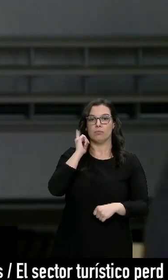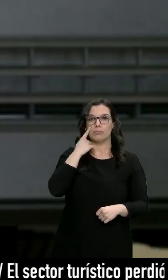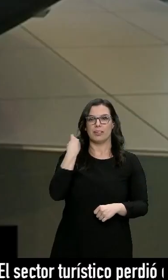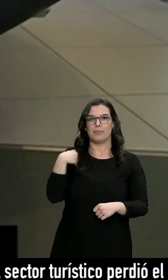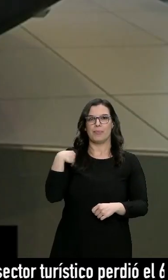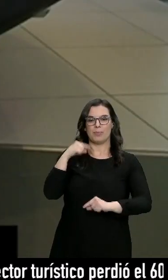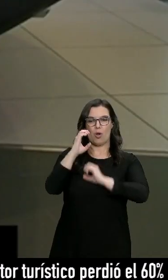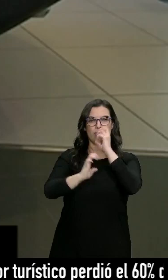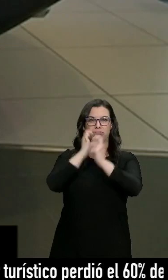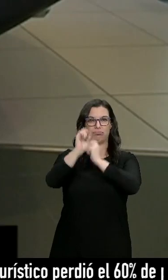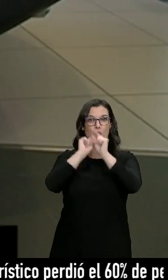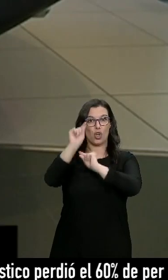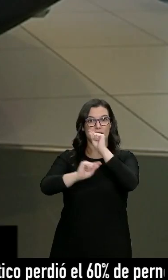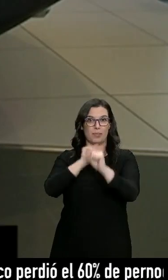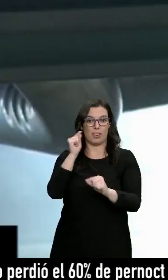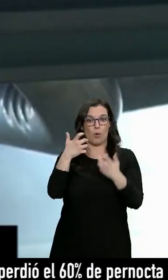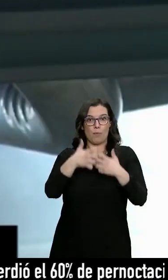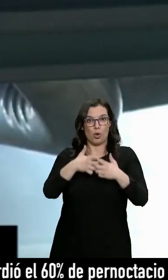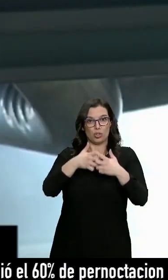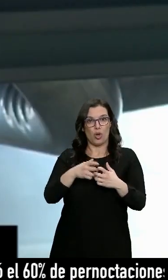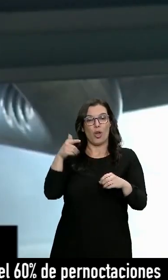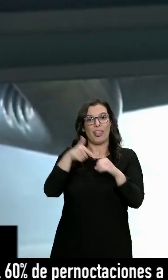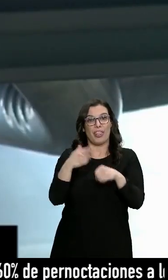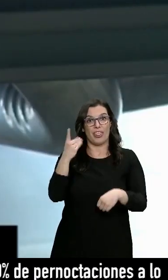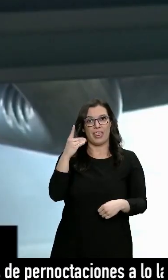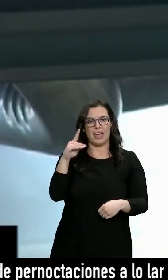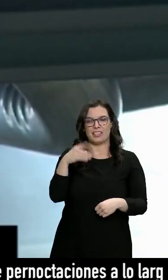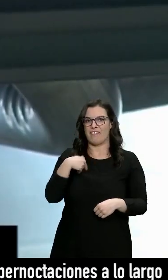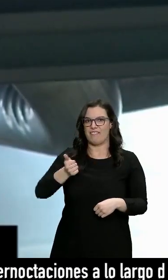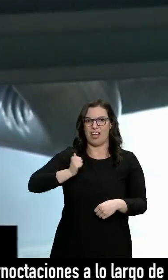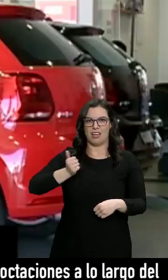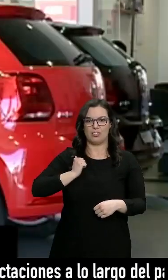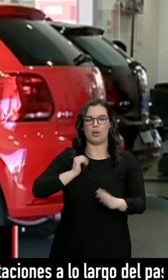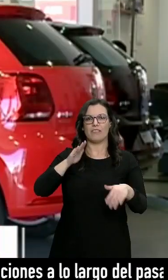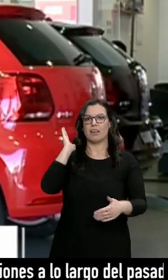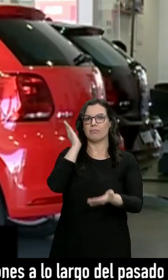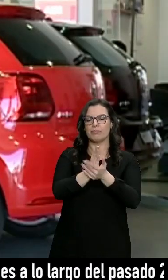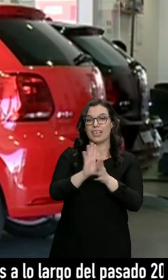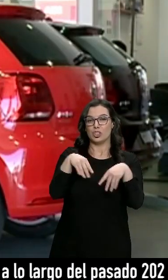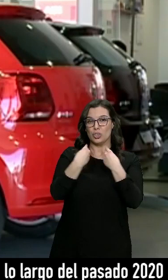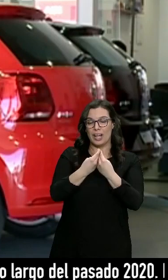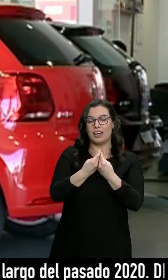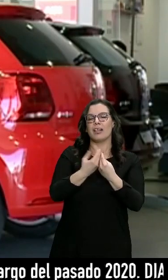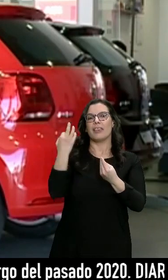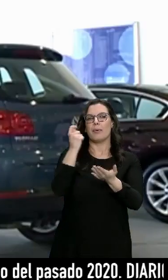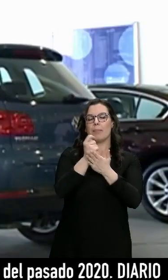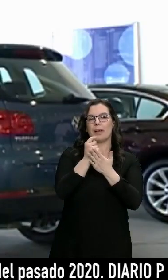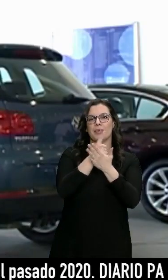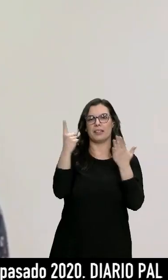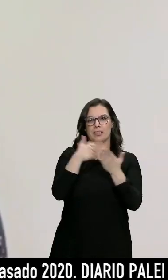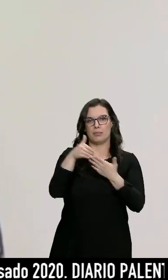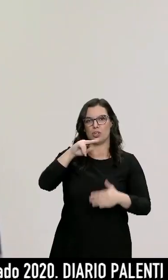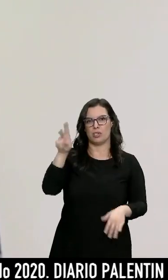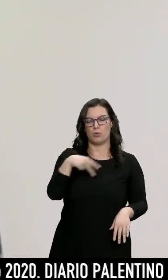falseaban las emisiones de los motores diésel. La condena por daños y perjuicios asciende a 16 millones de euros.